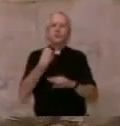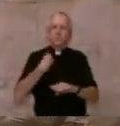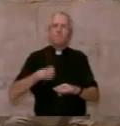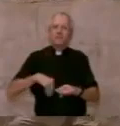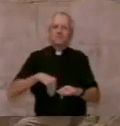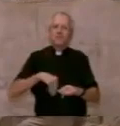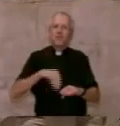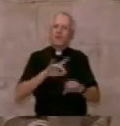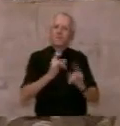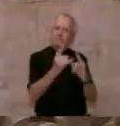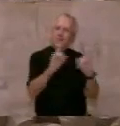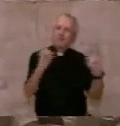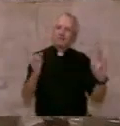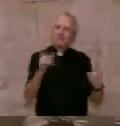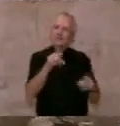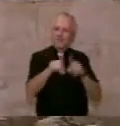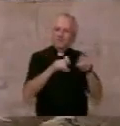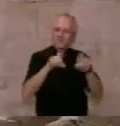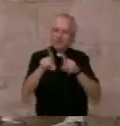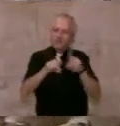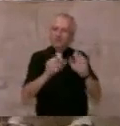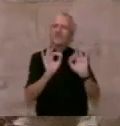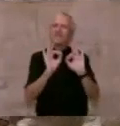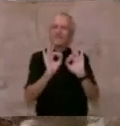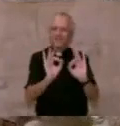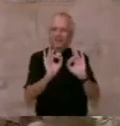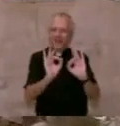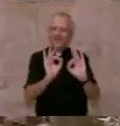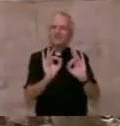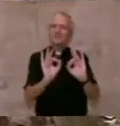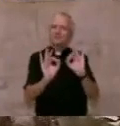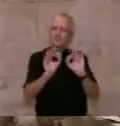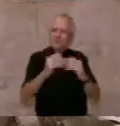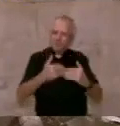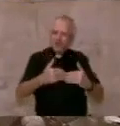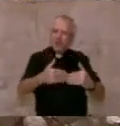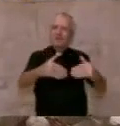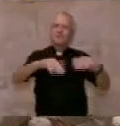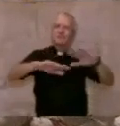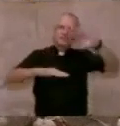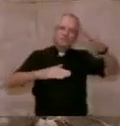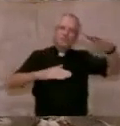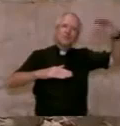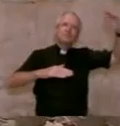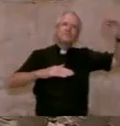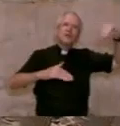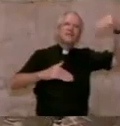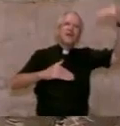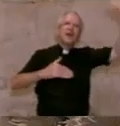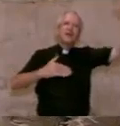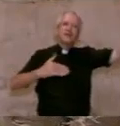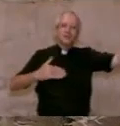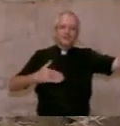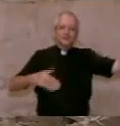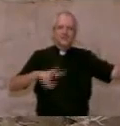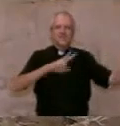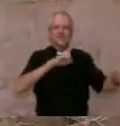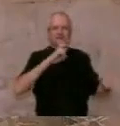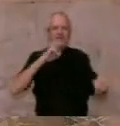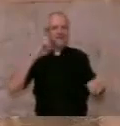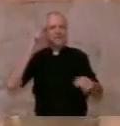en pastos escogidos. I jo mateix tendrán les duré sus majadas en los montes más altos de Israel. Se recostarán